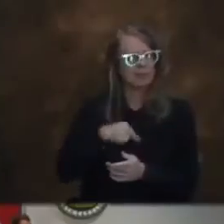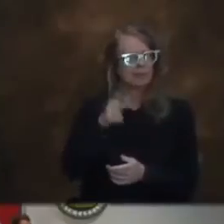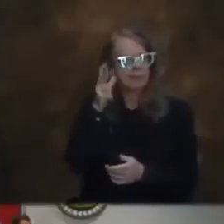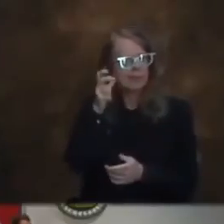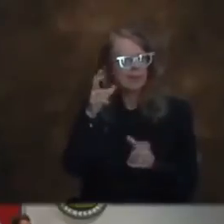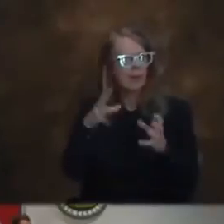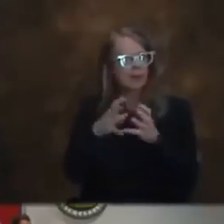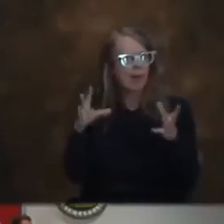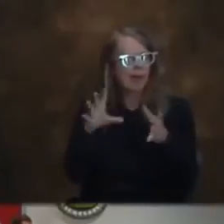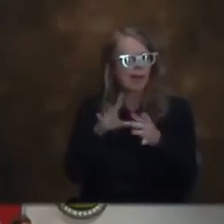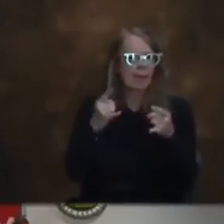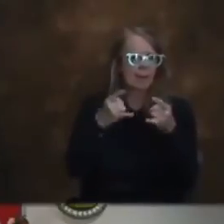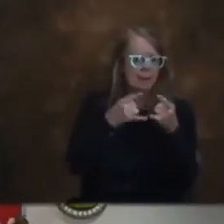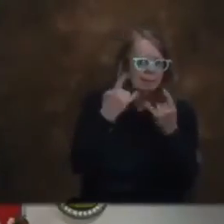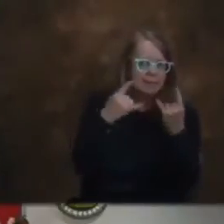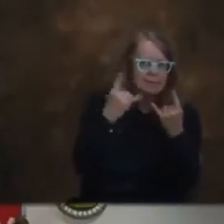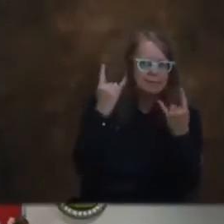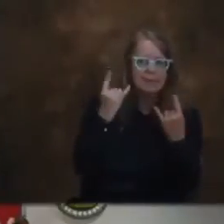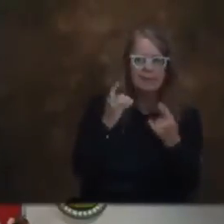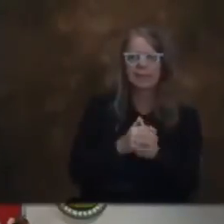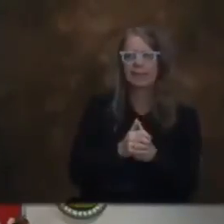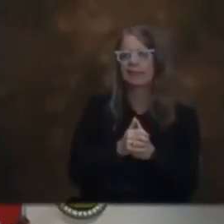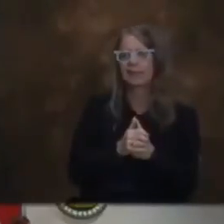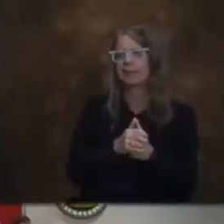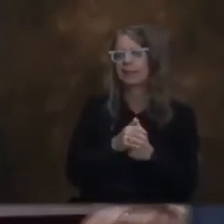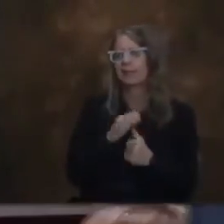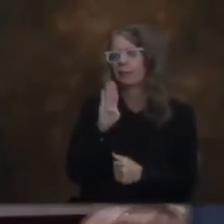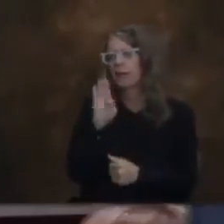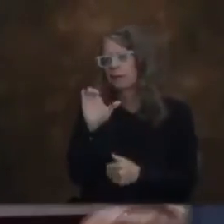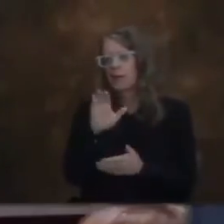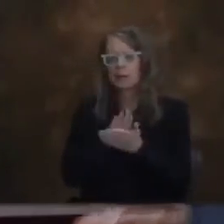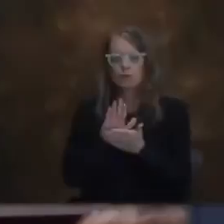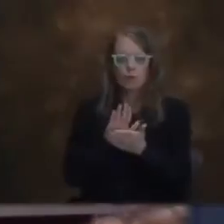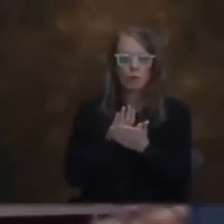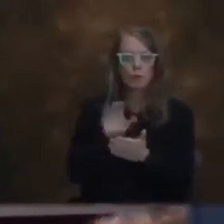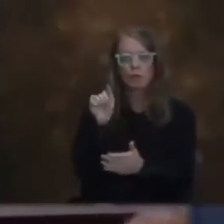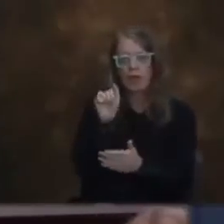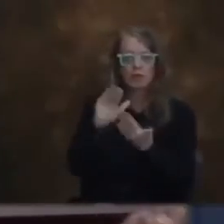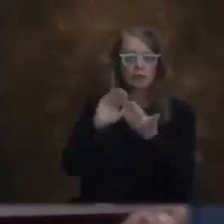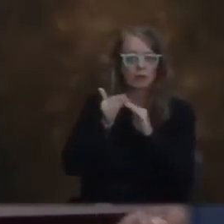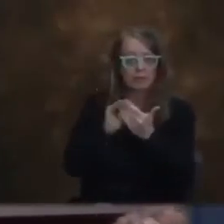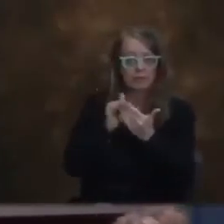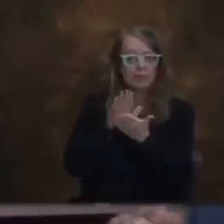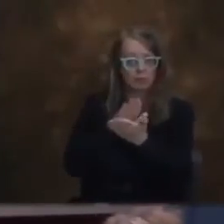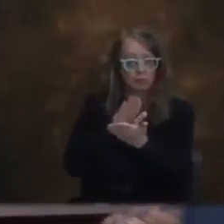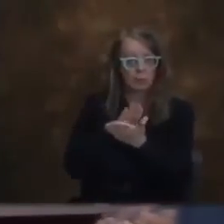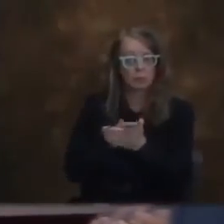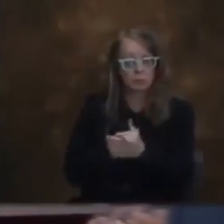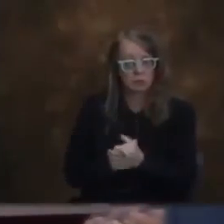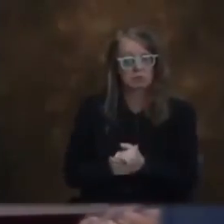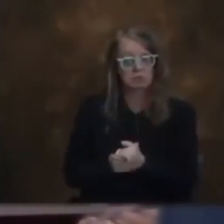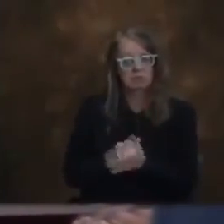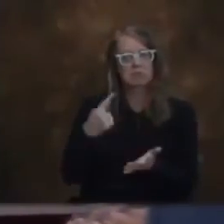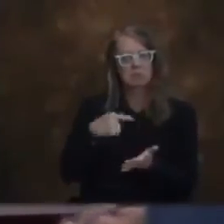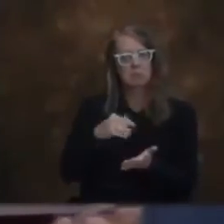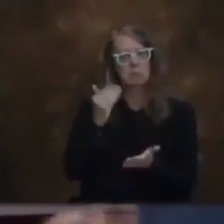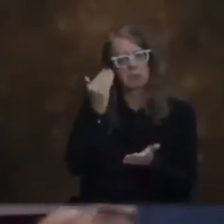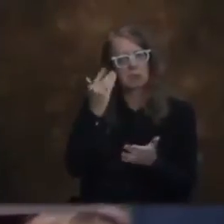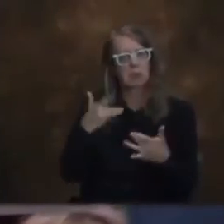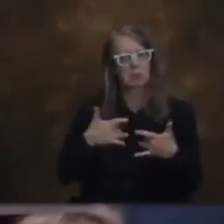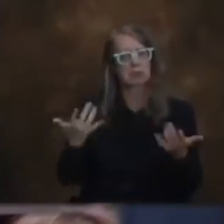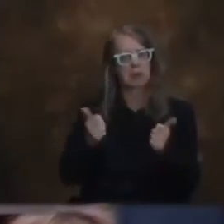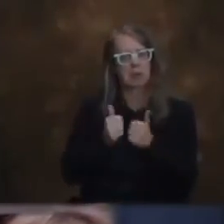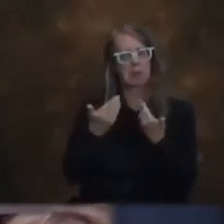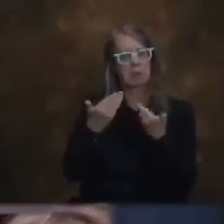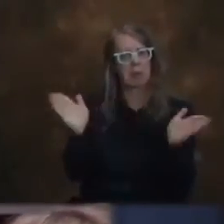máscaras en las escuelas de bancos county y también en argel en la ciudad de asheville sabemos lo que